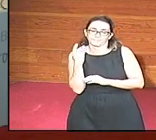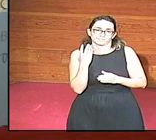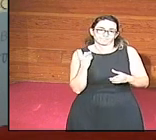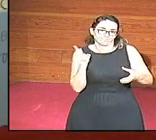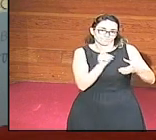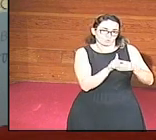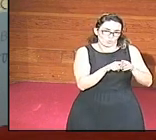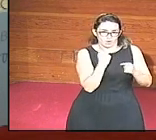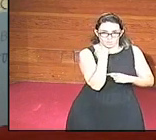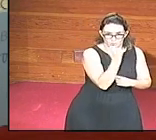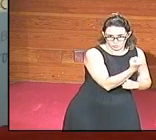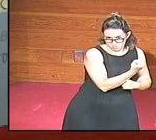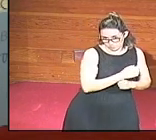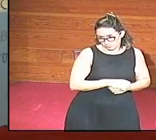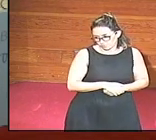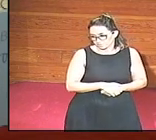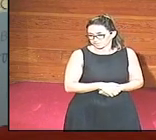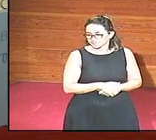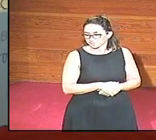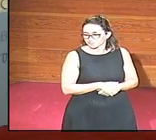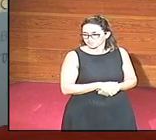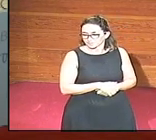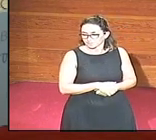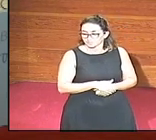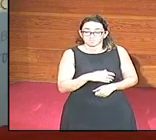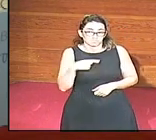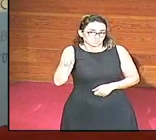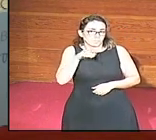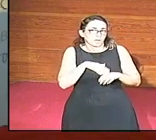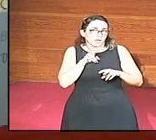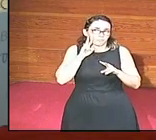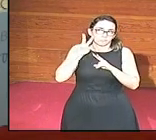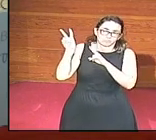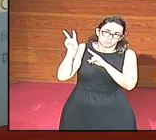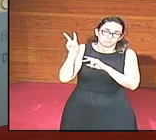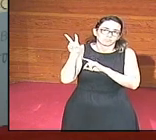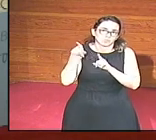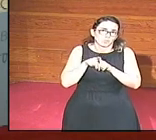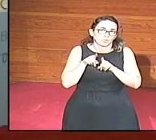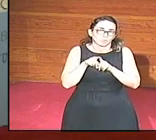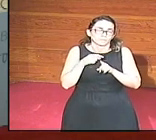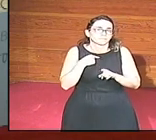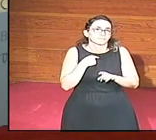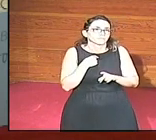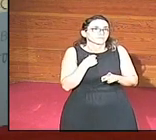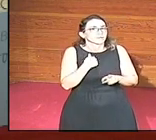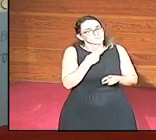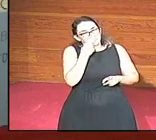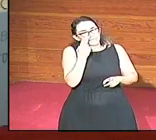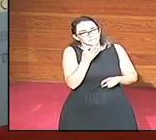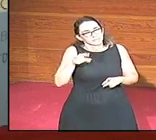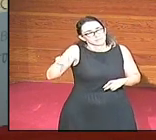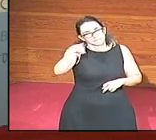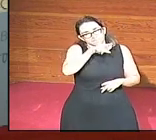Simferopol, a Sebastopol. Más que nada para que veamos un poco, me interesa que sepáis un